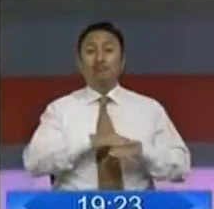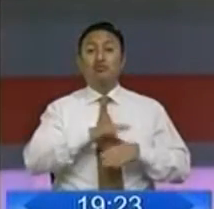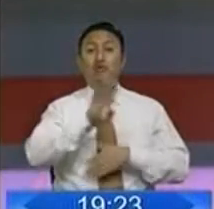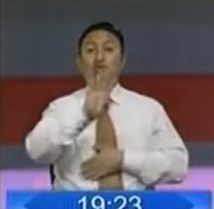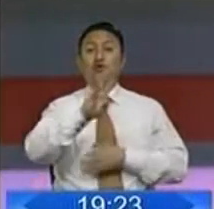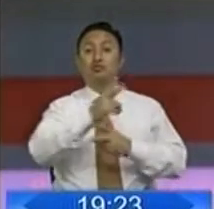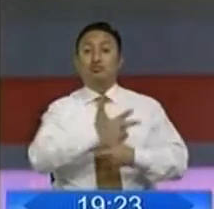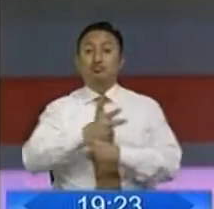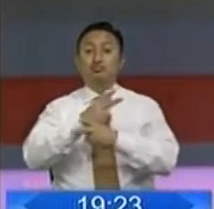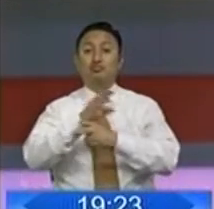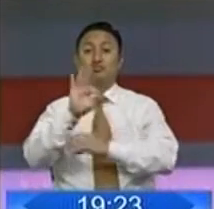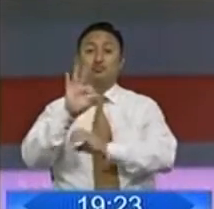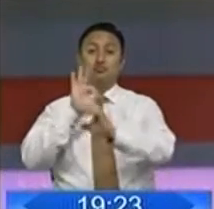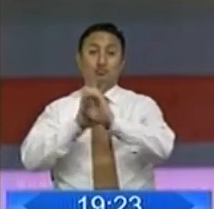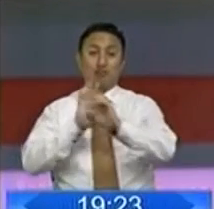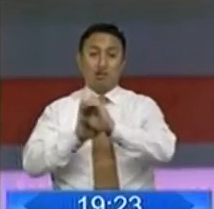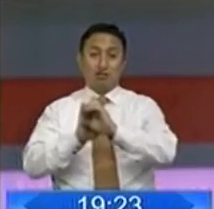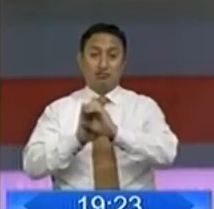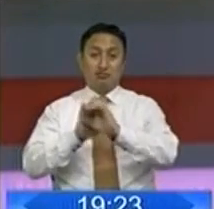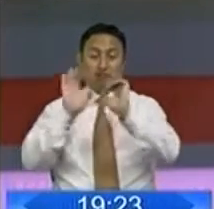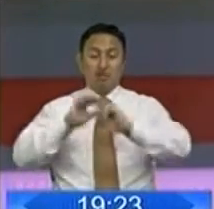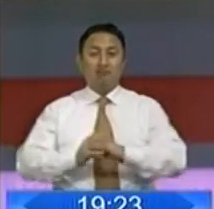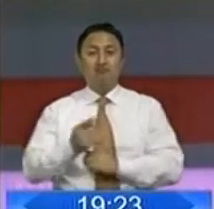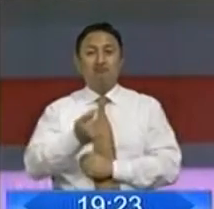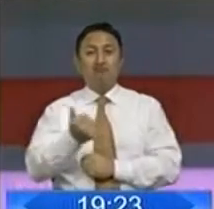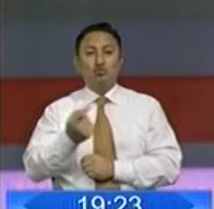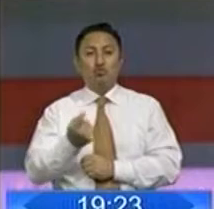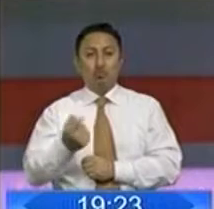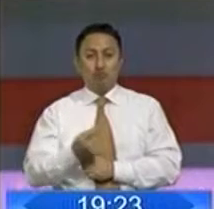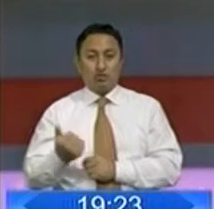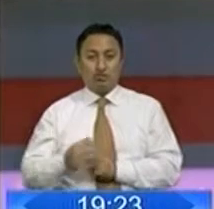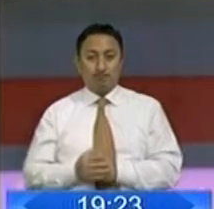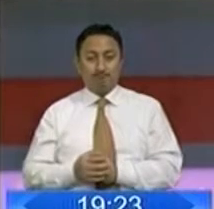miembros del Consejo de Participación Ciudadana han sido destituidos y